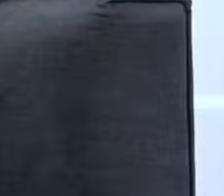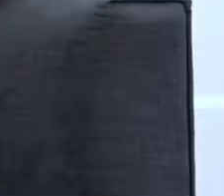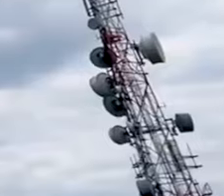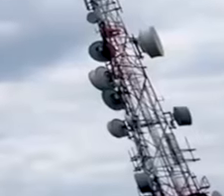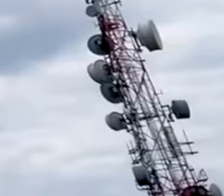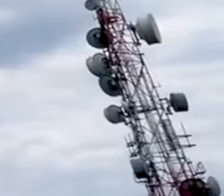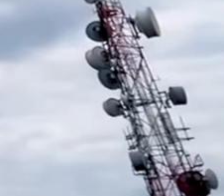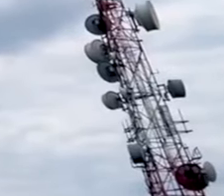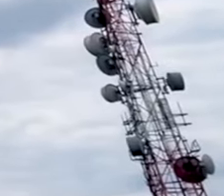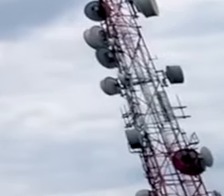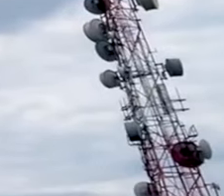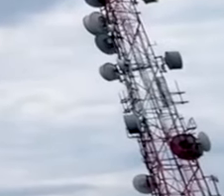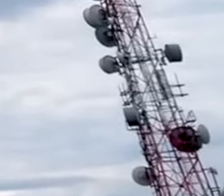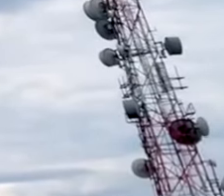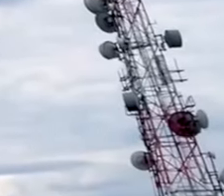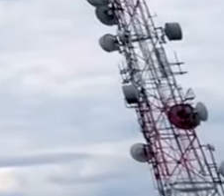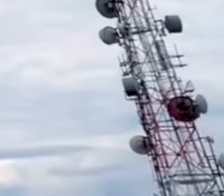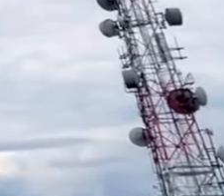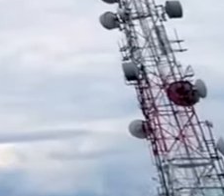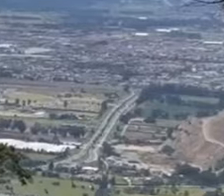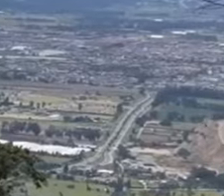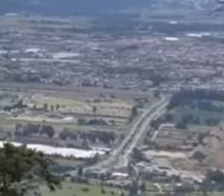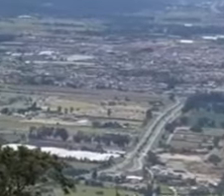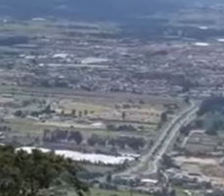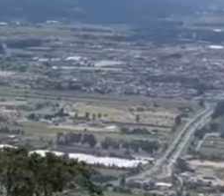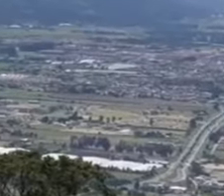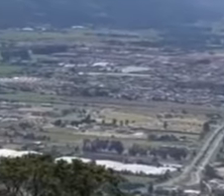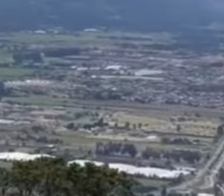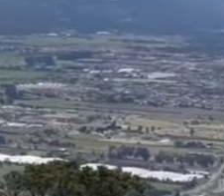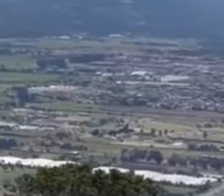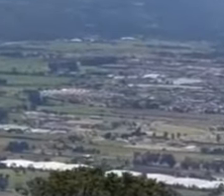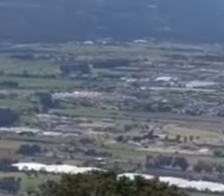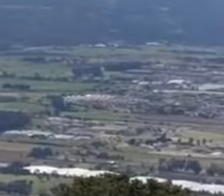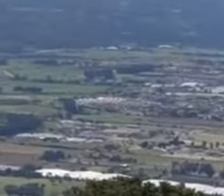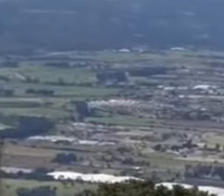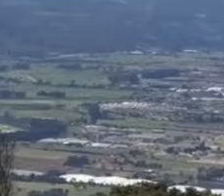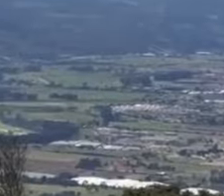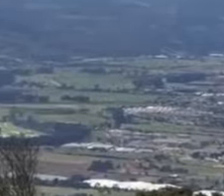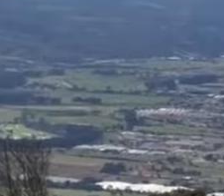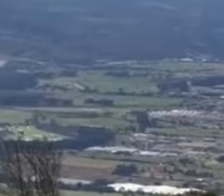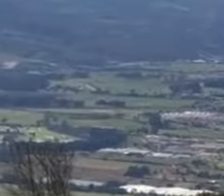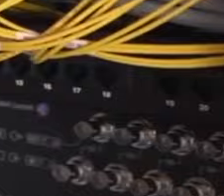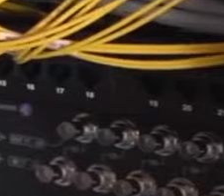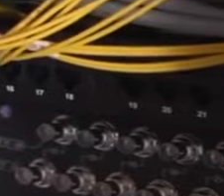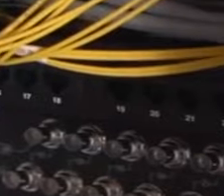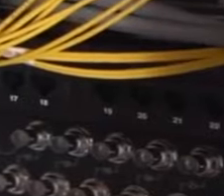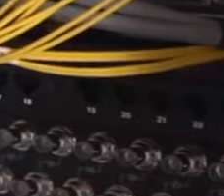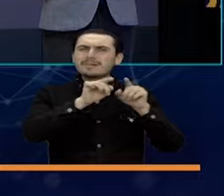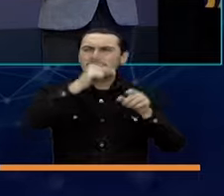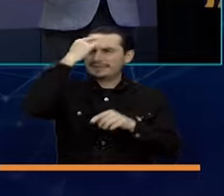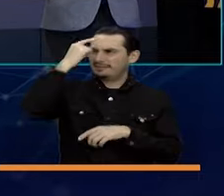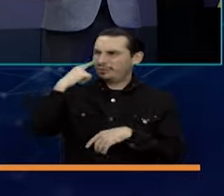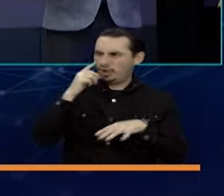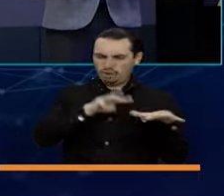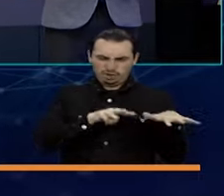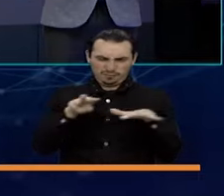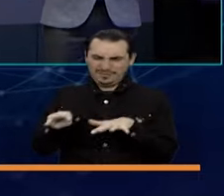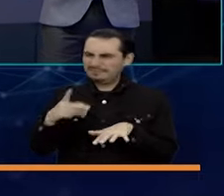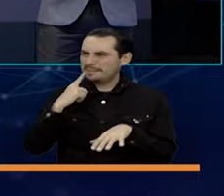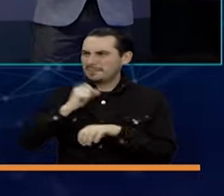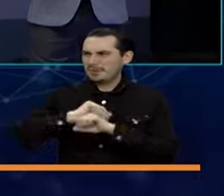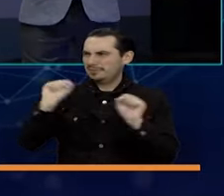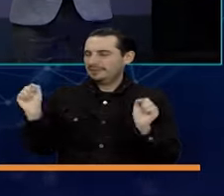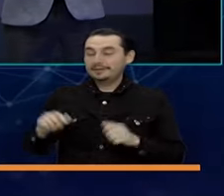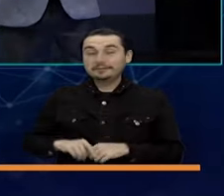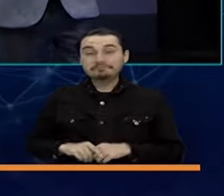tan anhelado 5G. Por primera vez en la historia de Colombia, vamos a traer la quinta generación de telecomunicaciones. Nosotros tomamos la